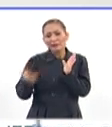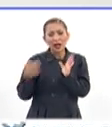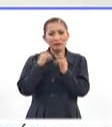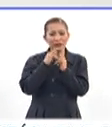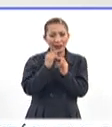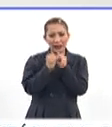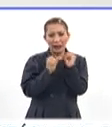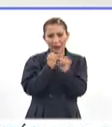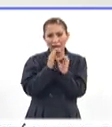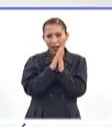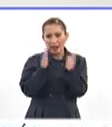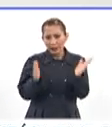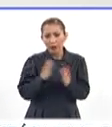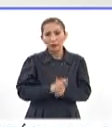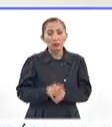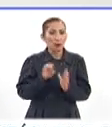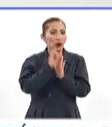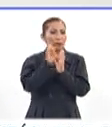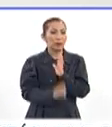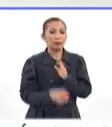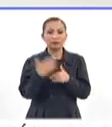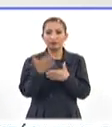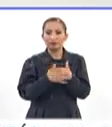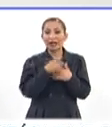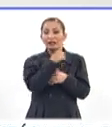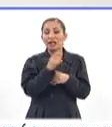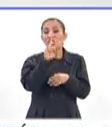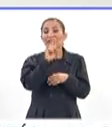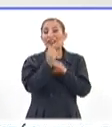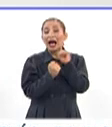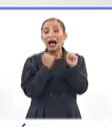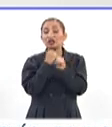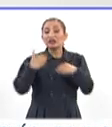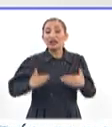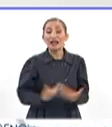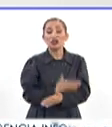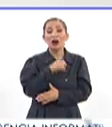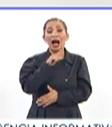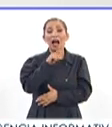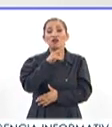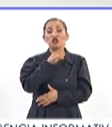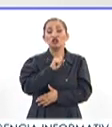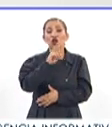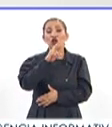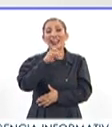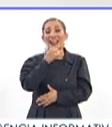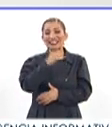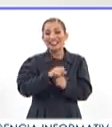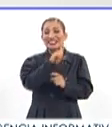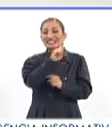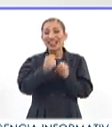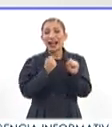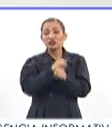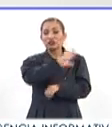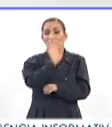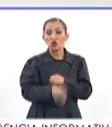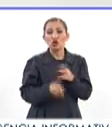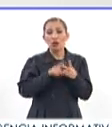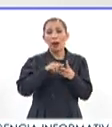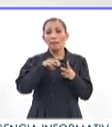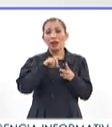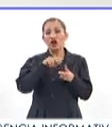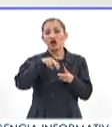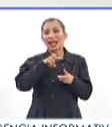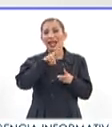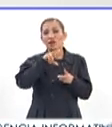esta Feria Internacional del Libro de Minería. Por ejemplo, 130 años del nacimiento de Alfonso Reyes, 100 años del fallecimiento de